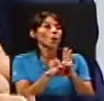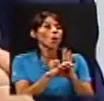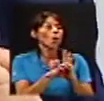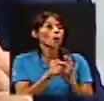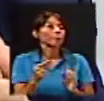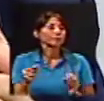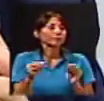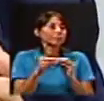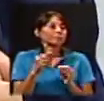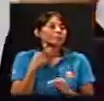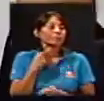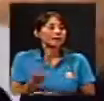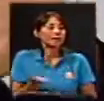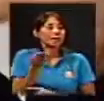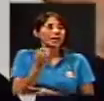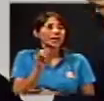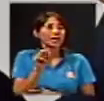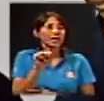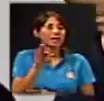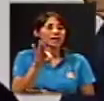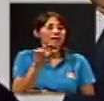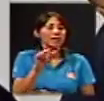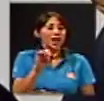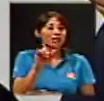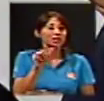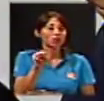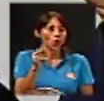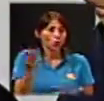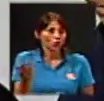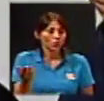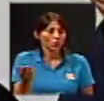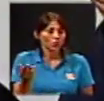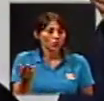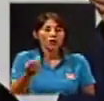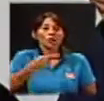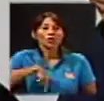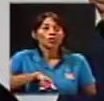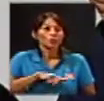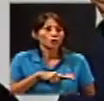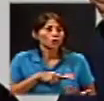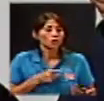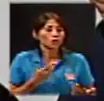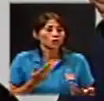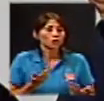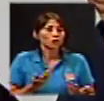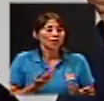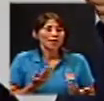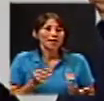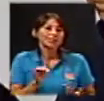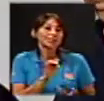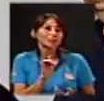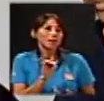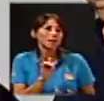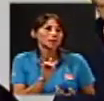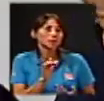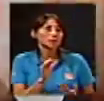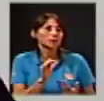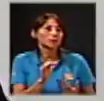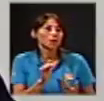inflación, como de alguna manera estamos sentados en una bomba,